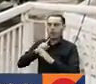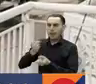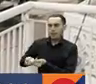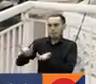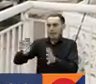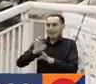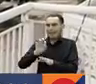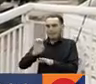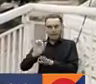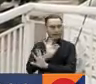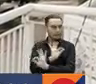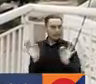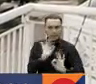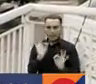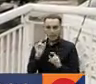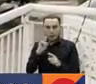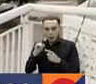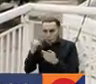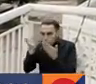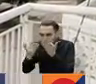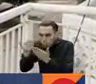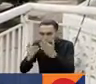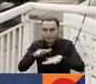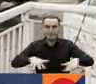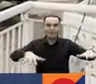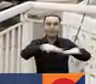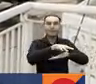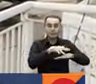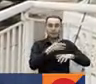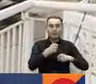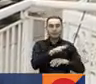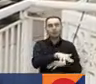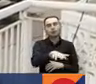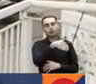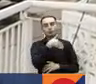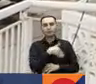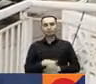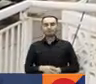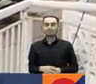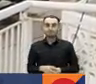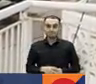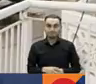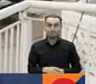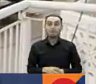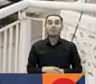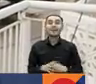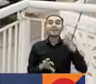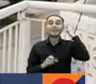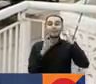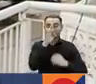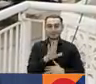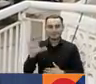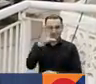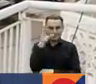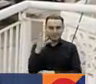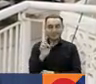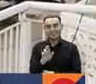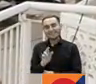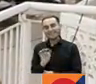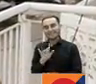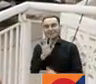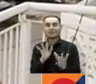de alimentación escolar en los ODES del Magdalena Medio y la Mojana Bolivarense. Radio Nacional de Colombia y RTVC